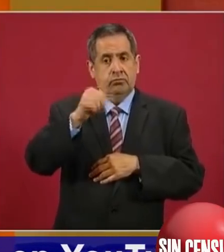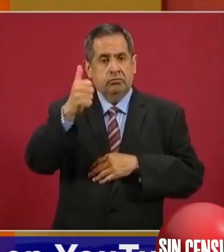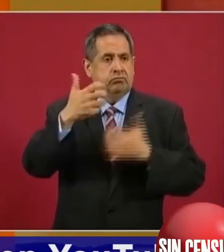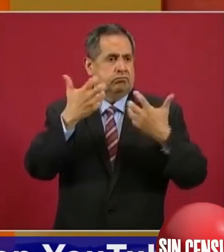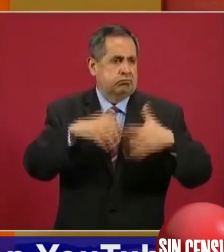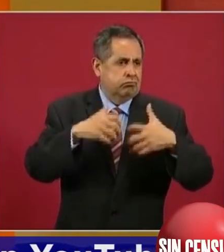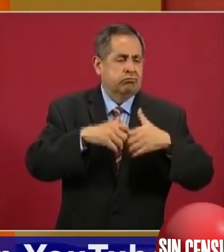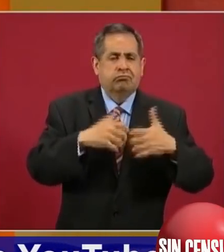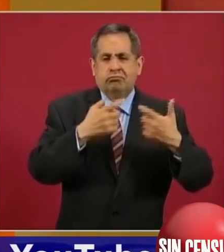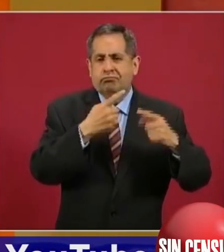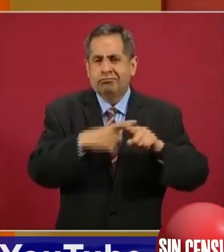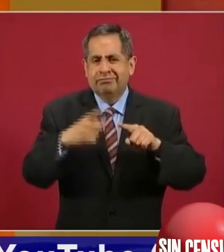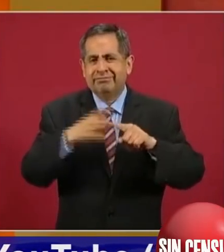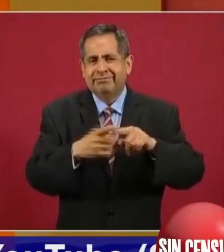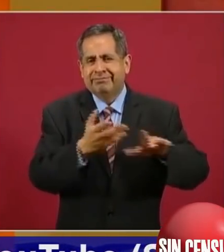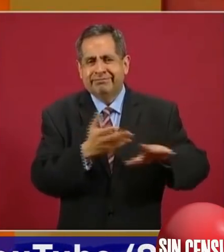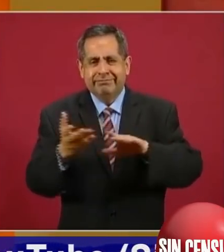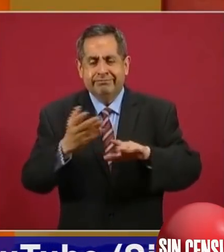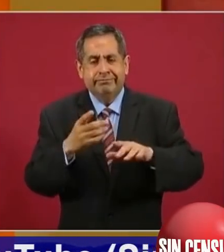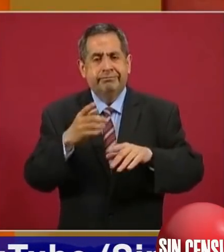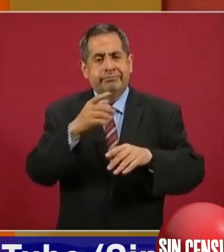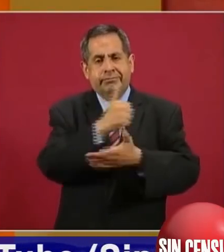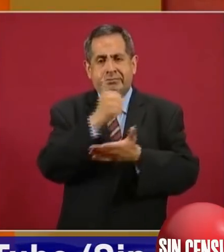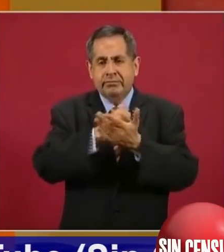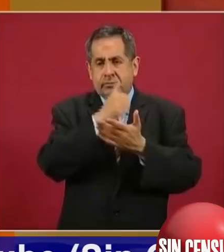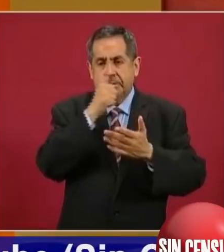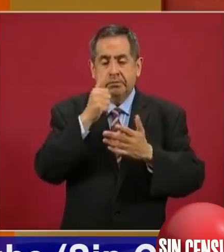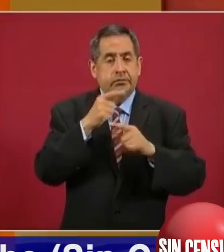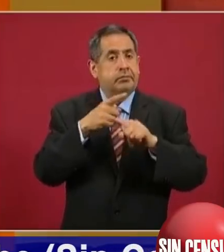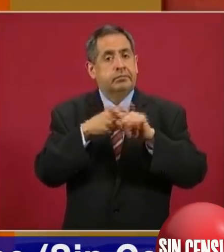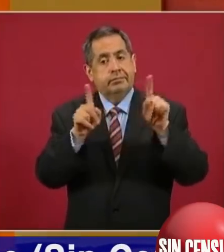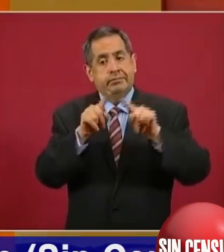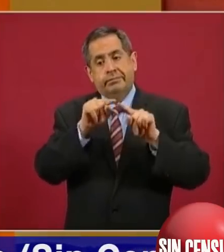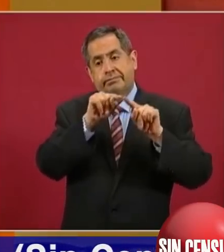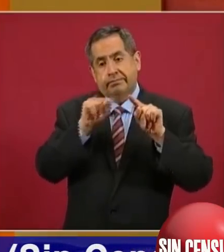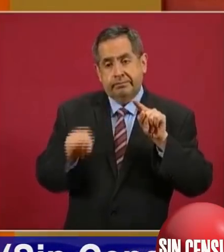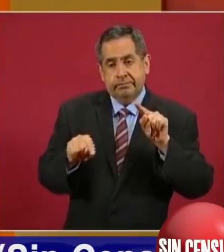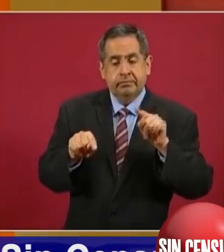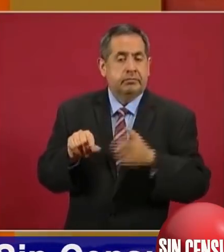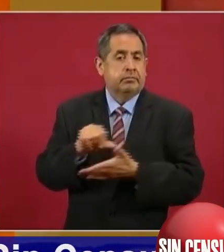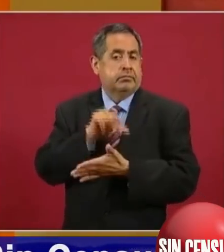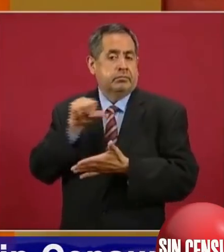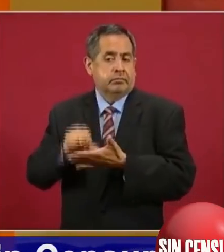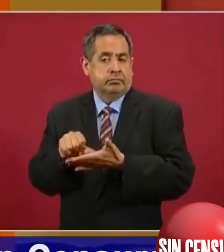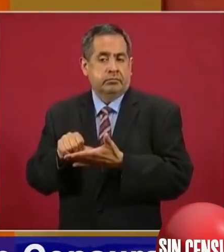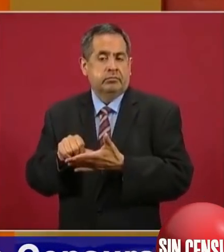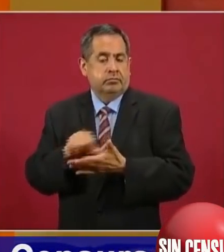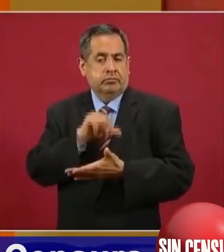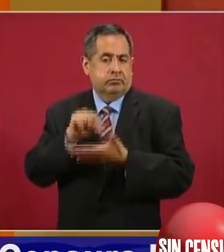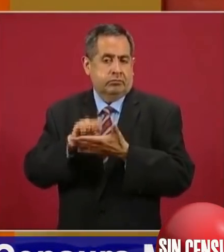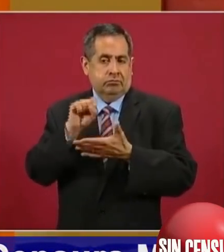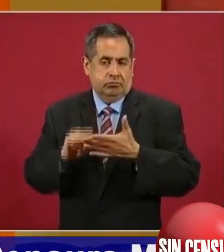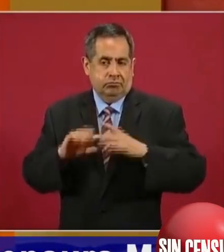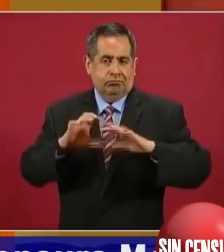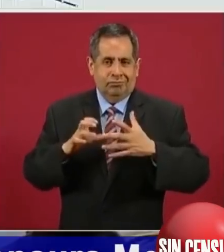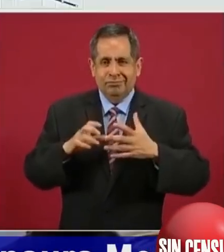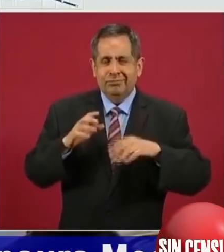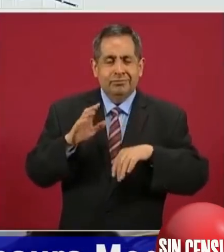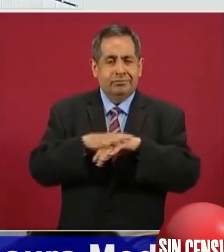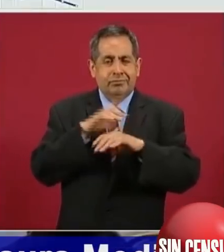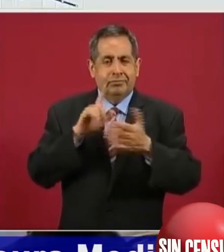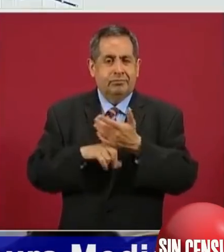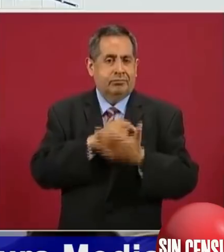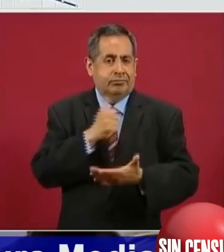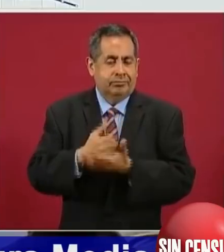de las maquiladoras y Ciudad Juárez, y otra distinta en el centro del estado, o el centro sur del estado, donde se encuentra